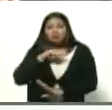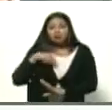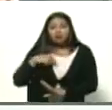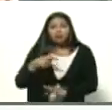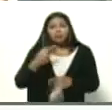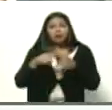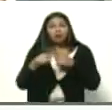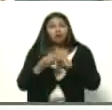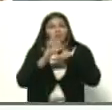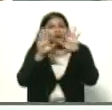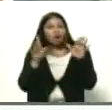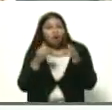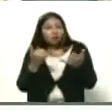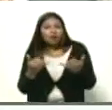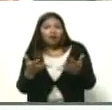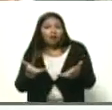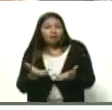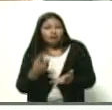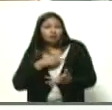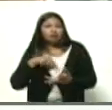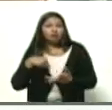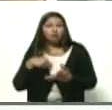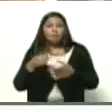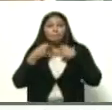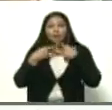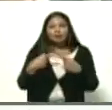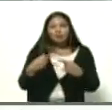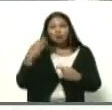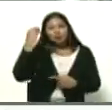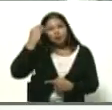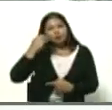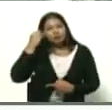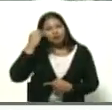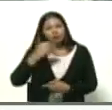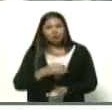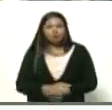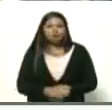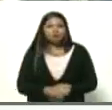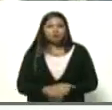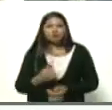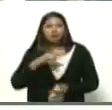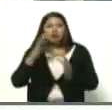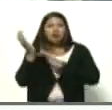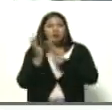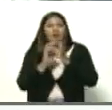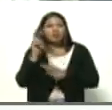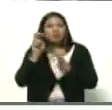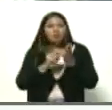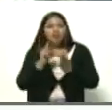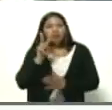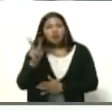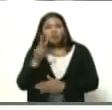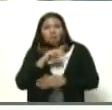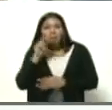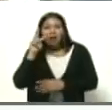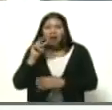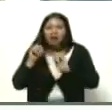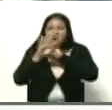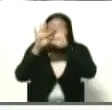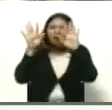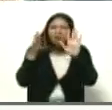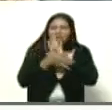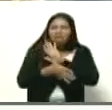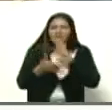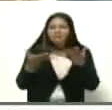embargo, creo que como ganancia perdimos la ingenuidad en abril del 2002 y ahora podemos ver con mucha más claridad lo que